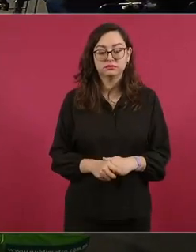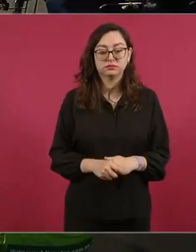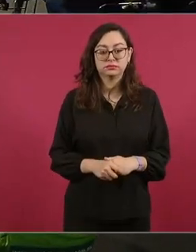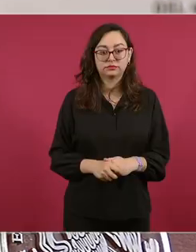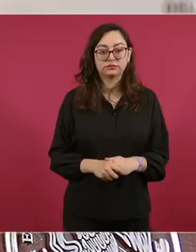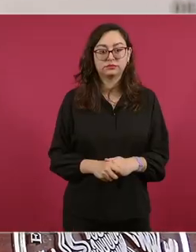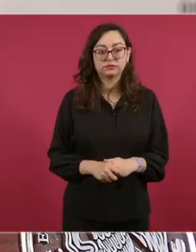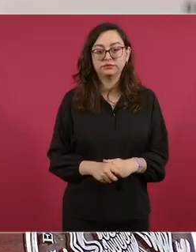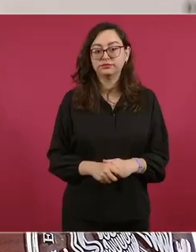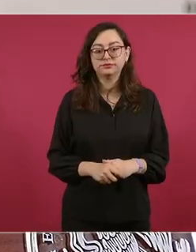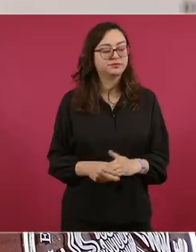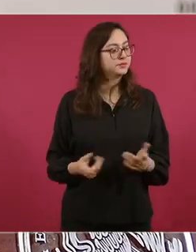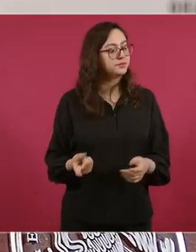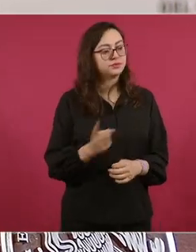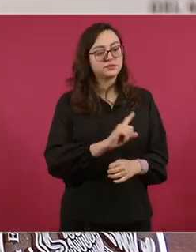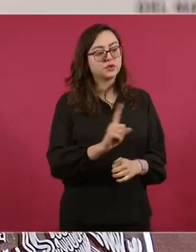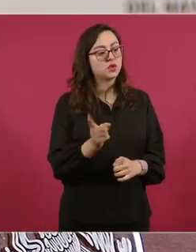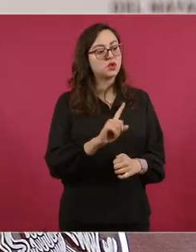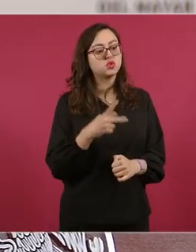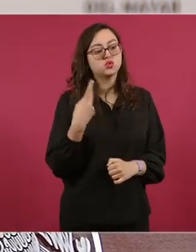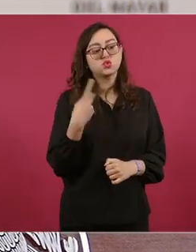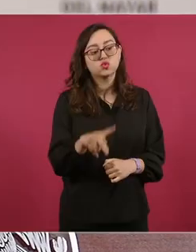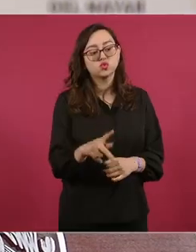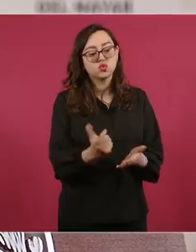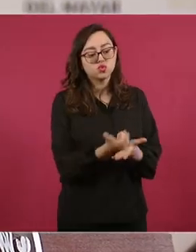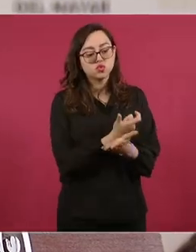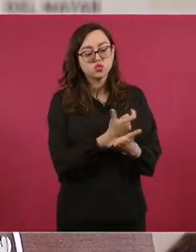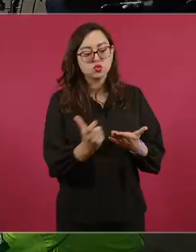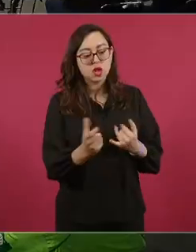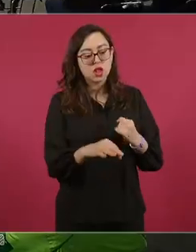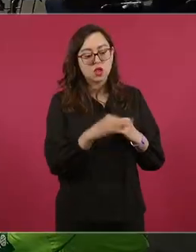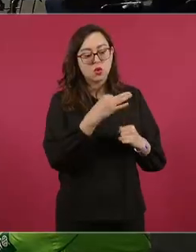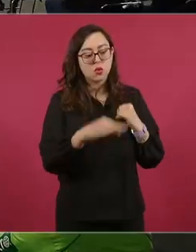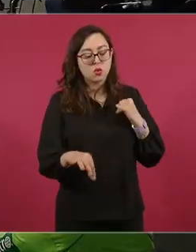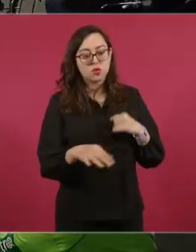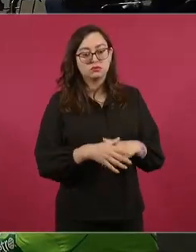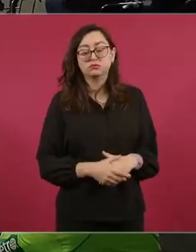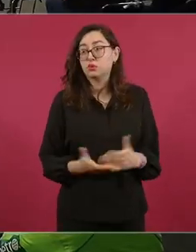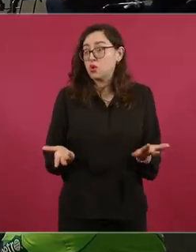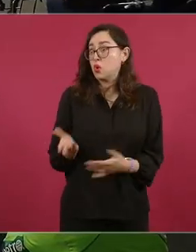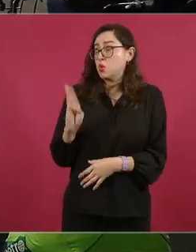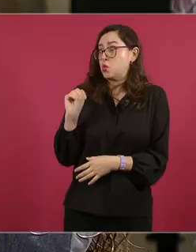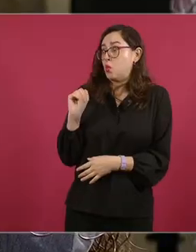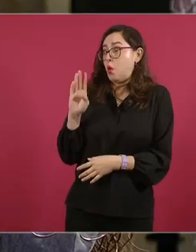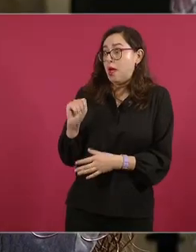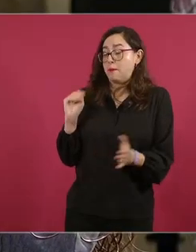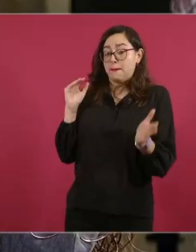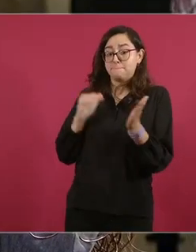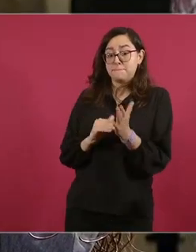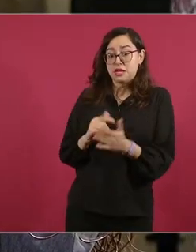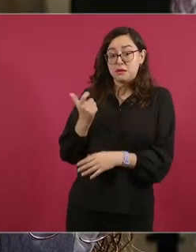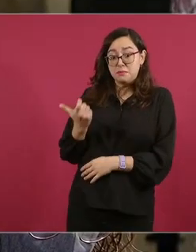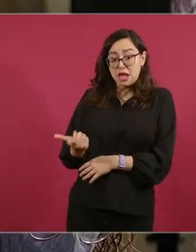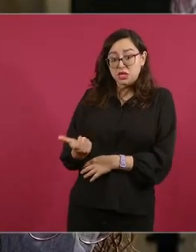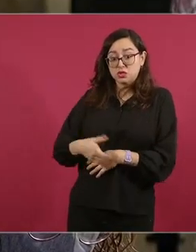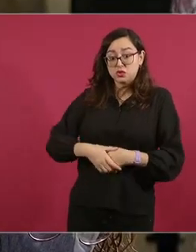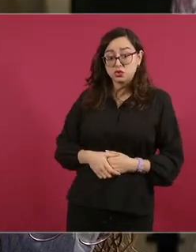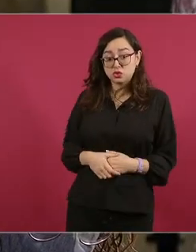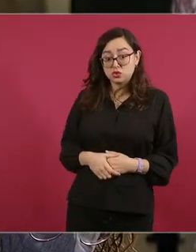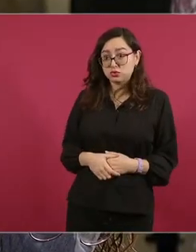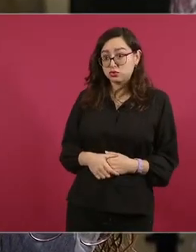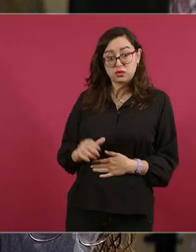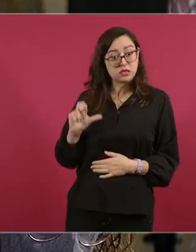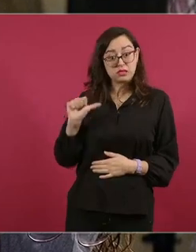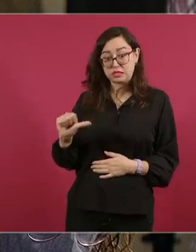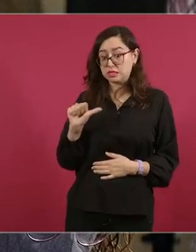Lo que ganen en su último salario completo. Bueno, es que su salario es de 9,000 pesos. No de